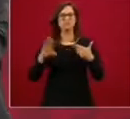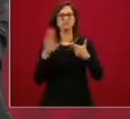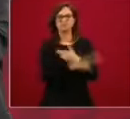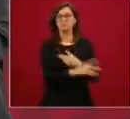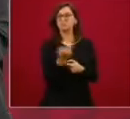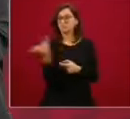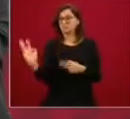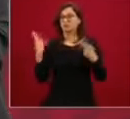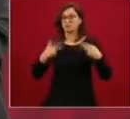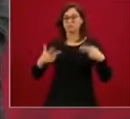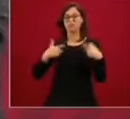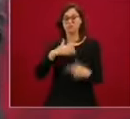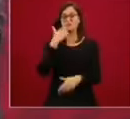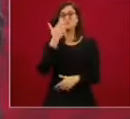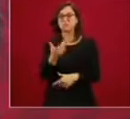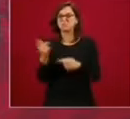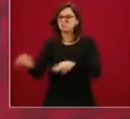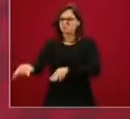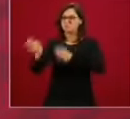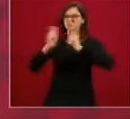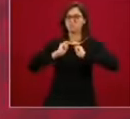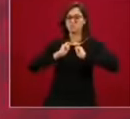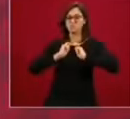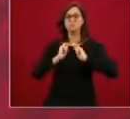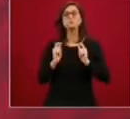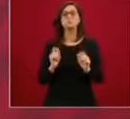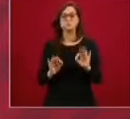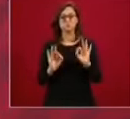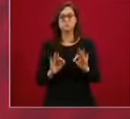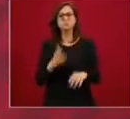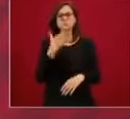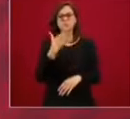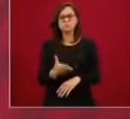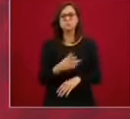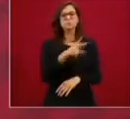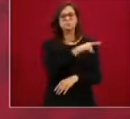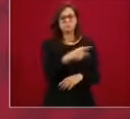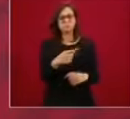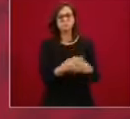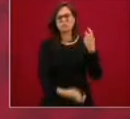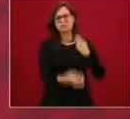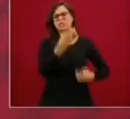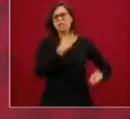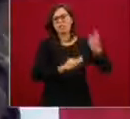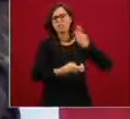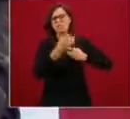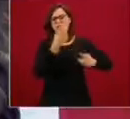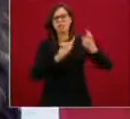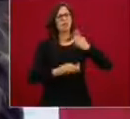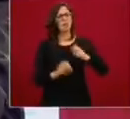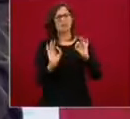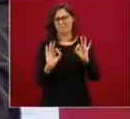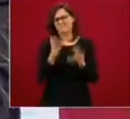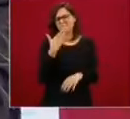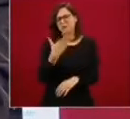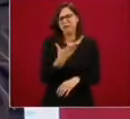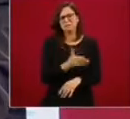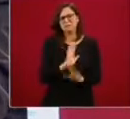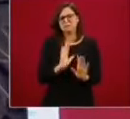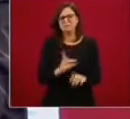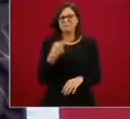Entonces, está bien que nos vean con malos ojos, pero…